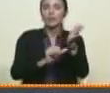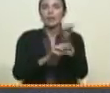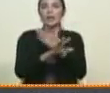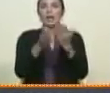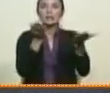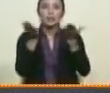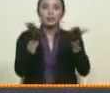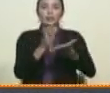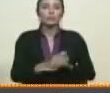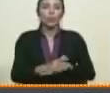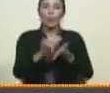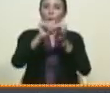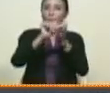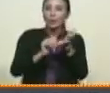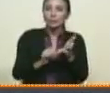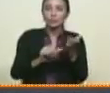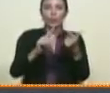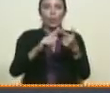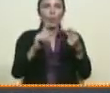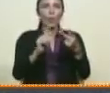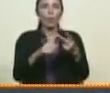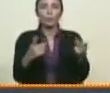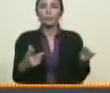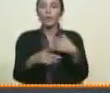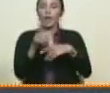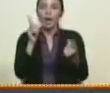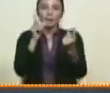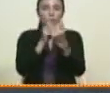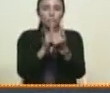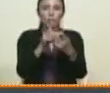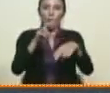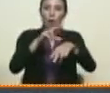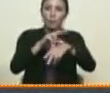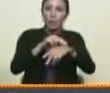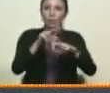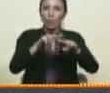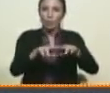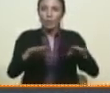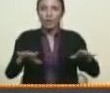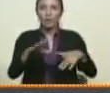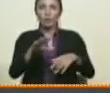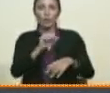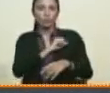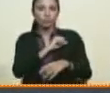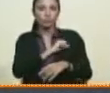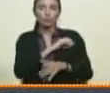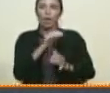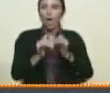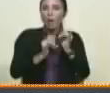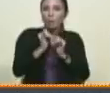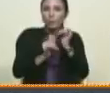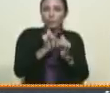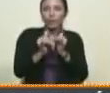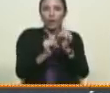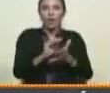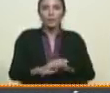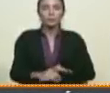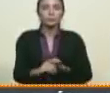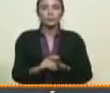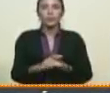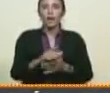cirugía general pediatría medicina interna cardiología neonatología obstetricia